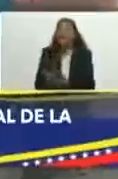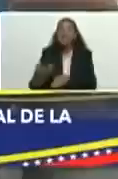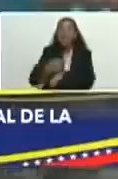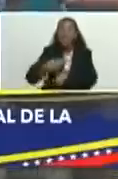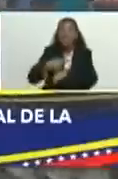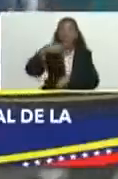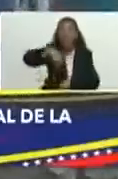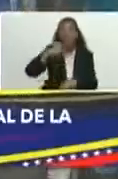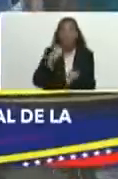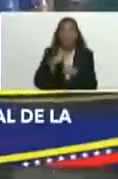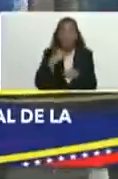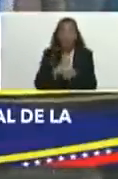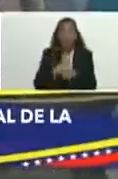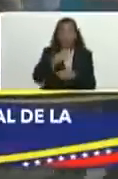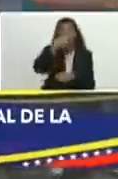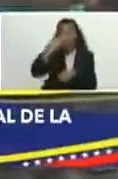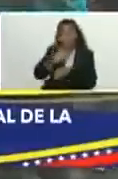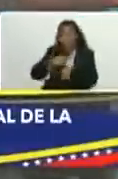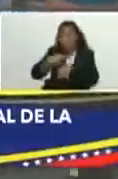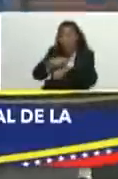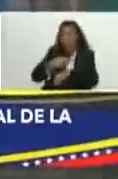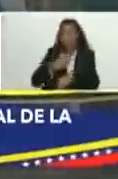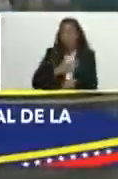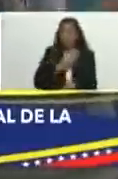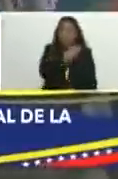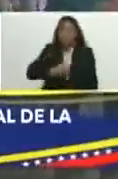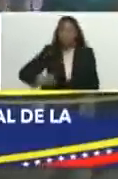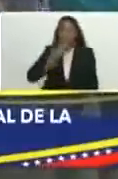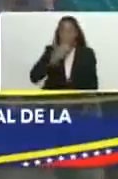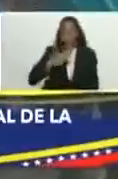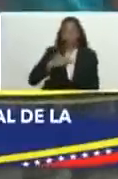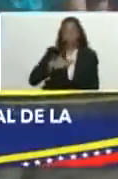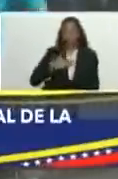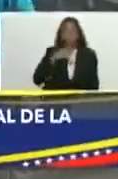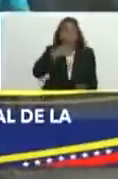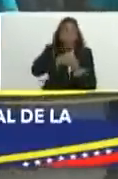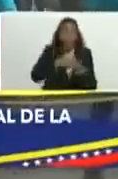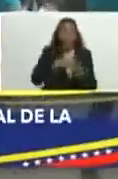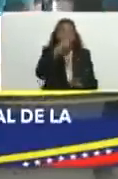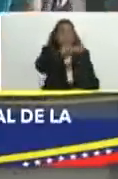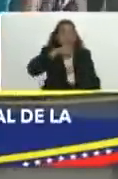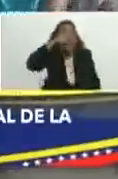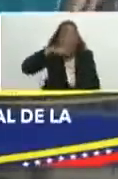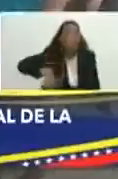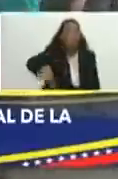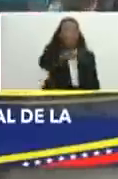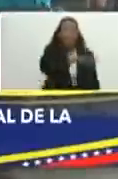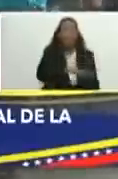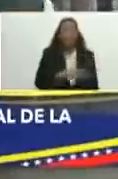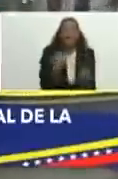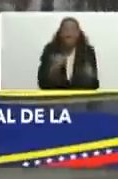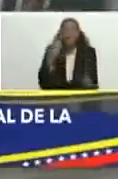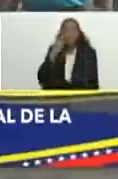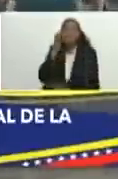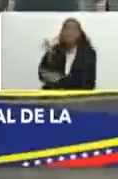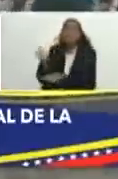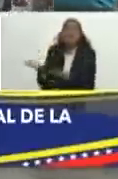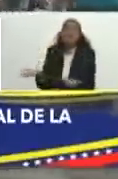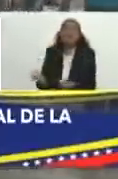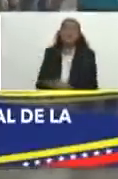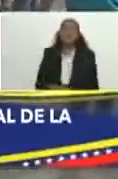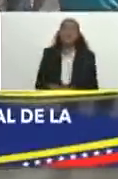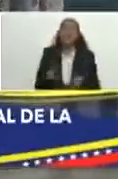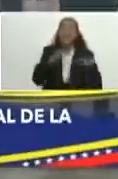clase obrera, porque el gobierno bolivariano que yo presido es el gobierno de la clase obrera. Así es. ¿Para presidente. Dónde me llevas ahora, Jimmy? Y ahora pasamos del área